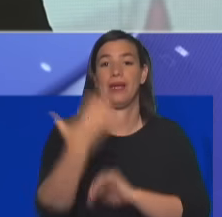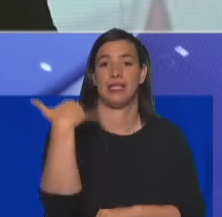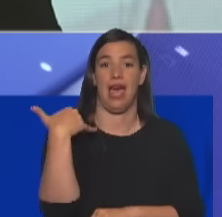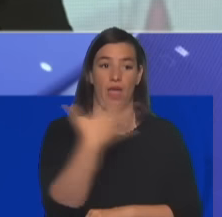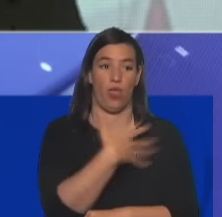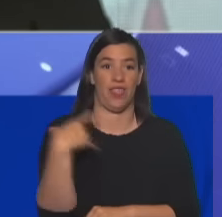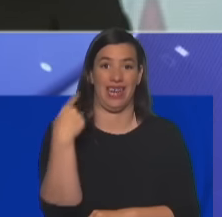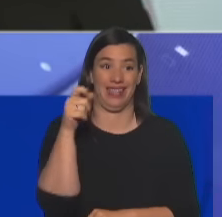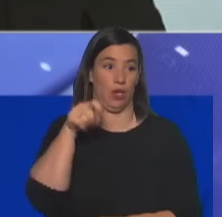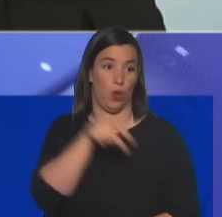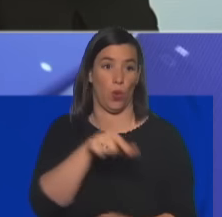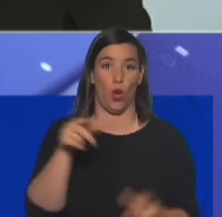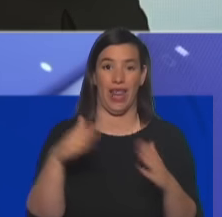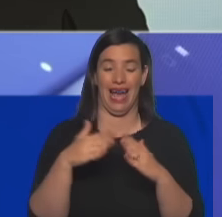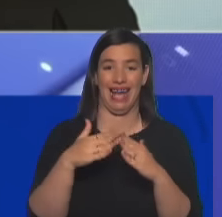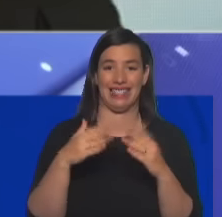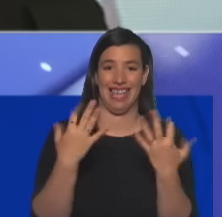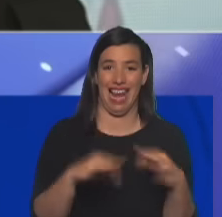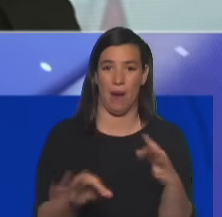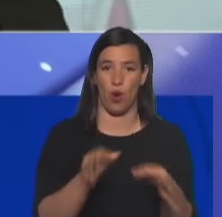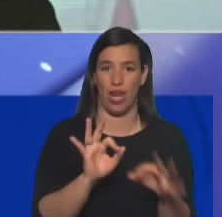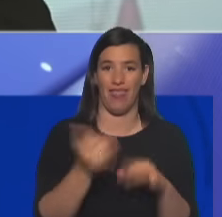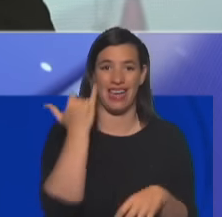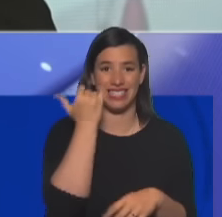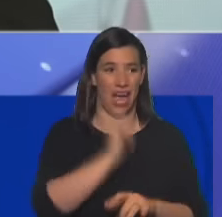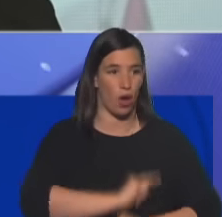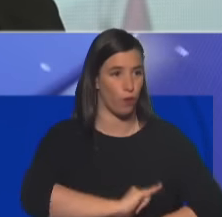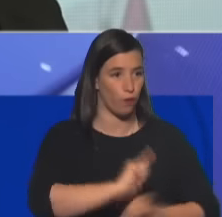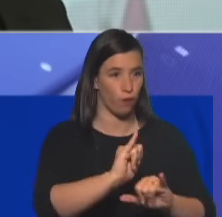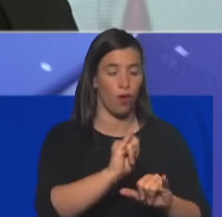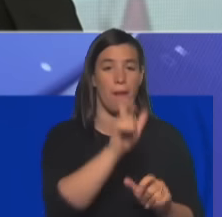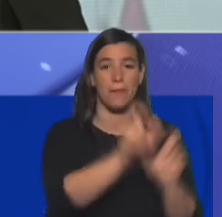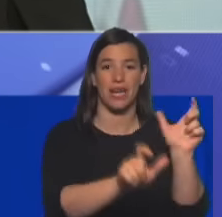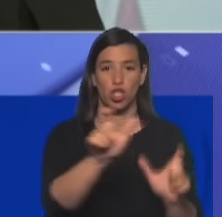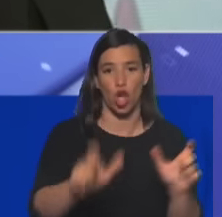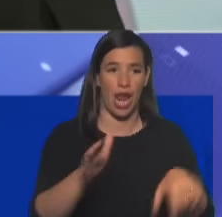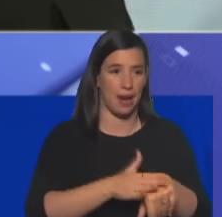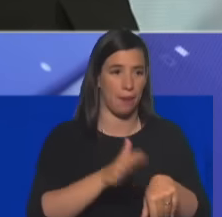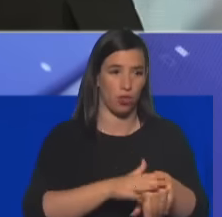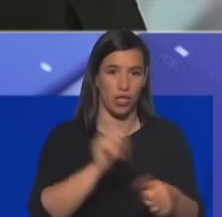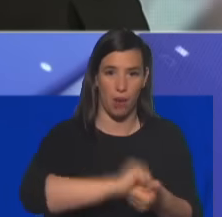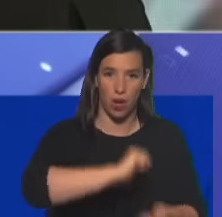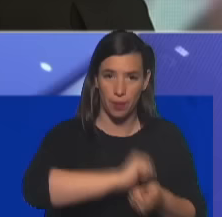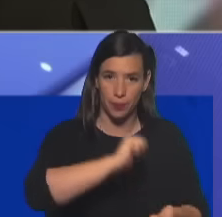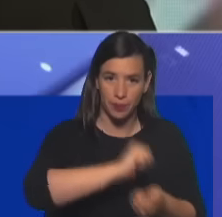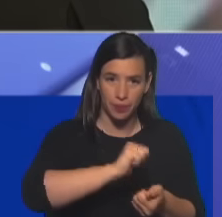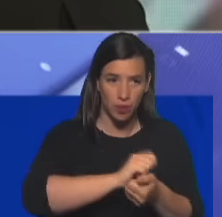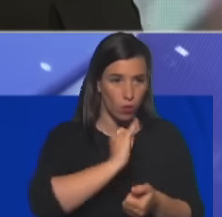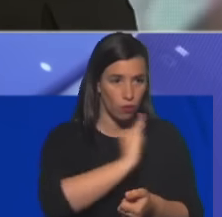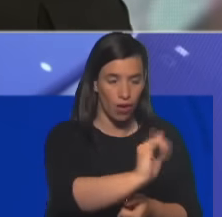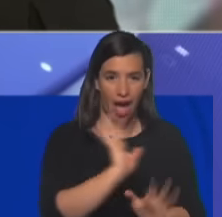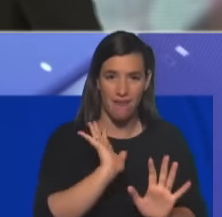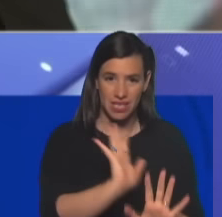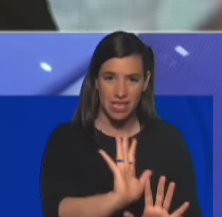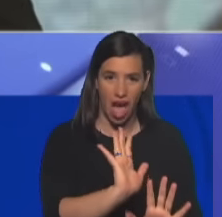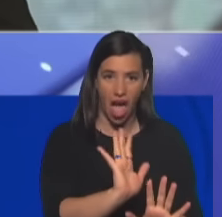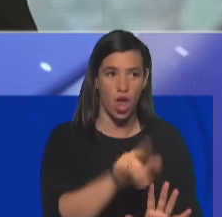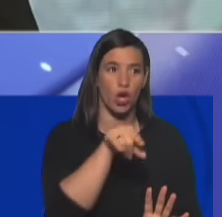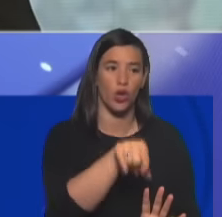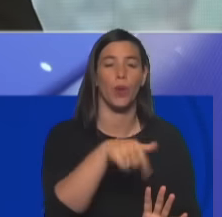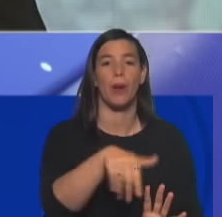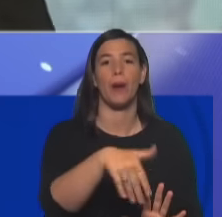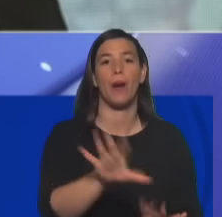de la Casa de la Moneda ya le comunicaron al personal que eran las personas encargadas de imprimir estos billetes, que se tomaran las